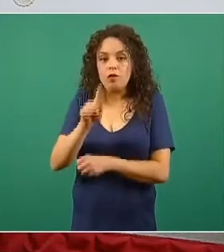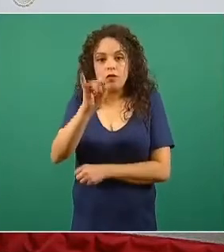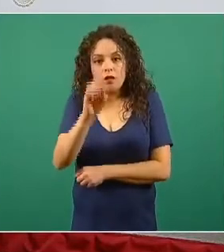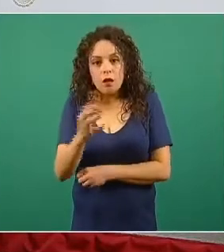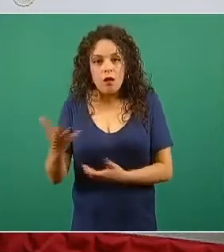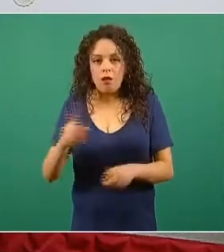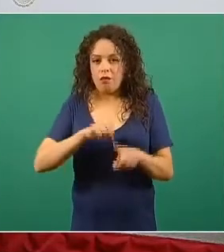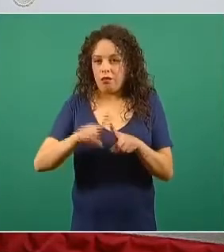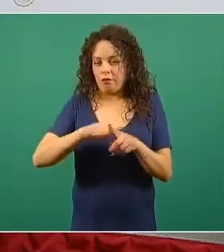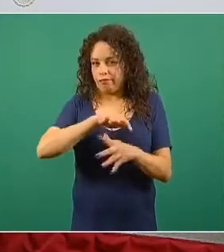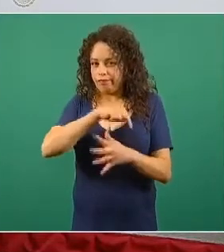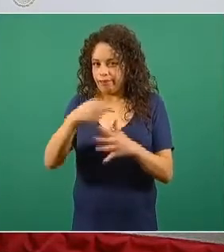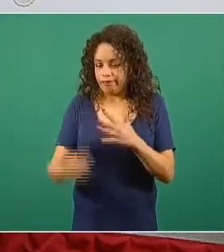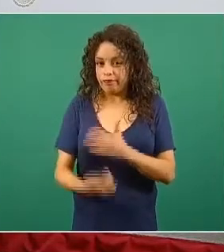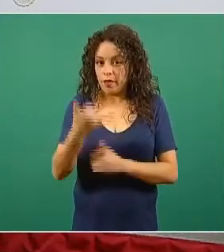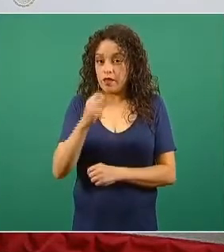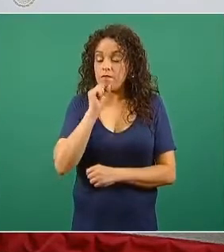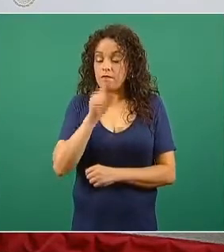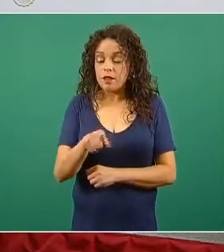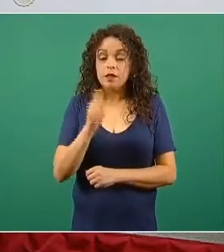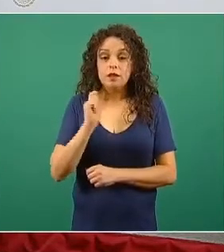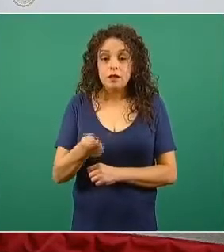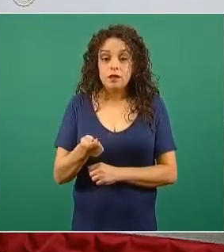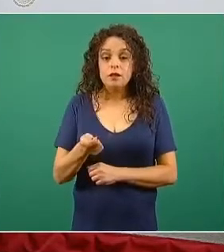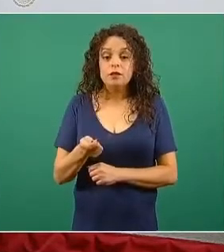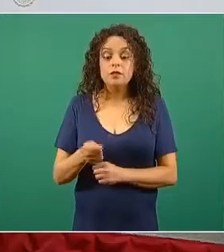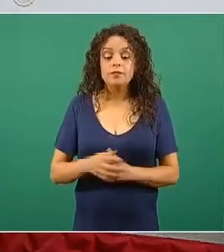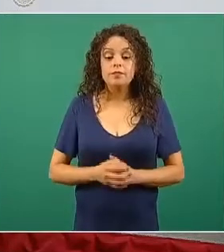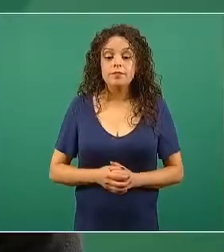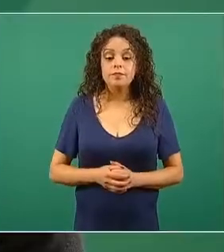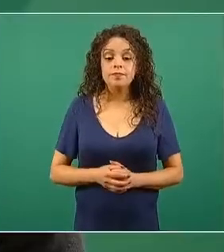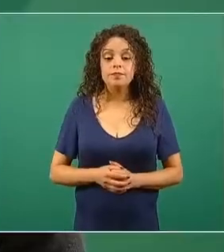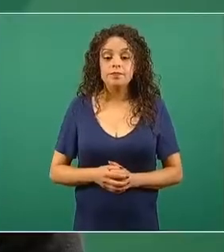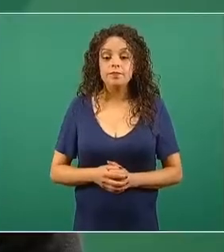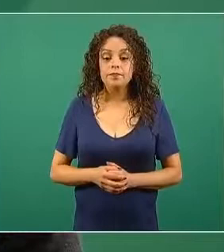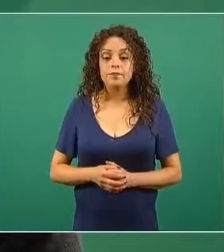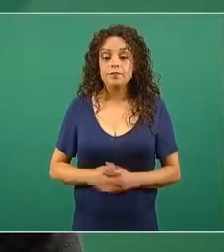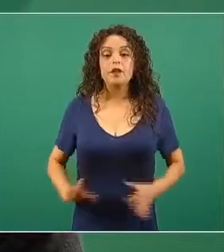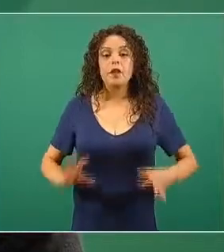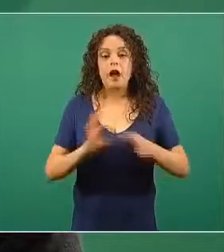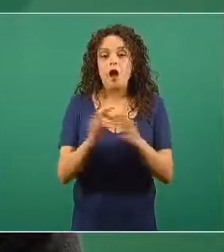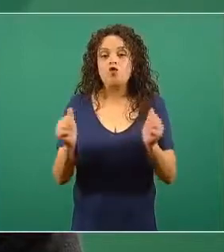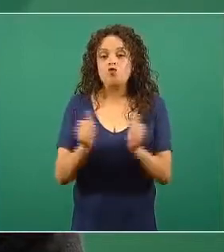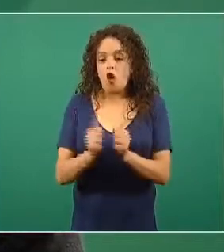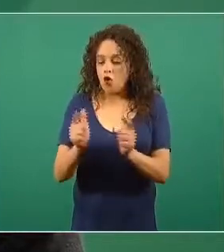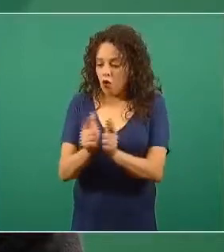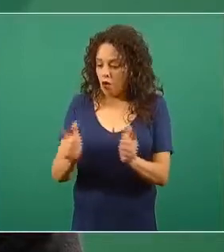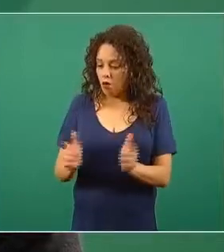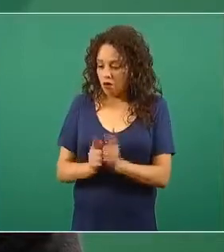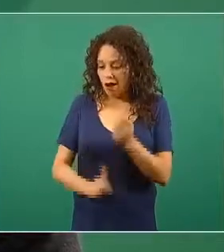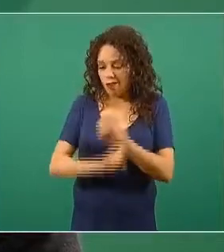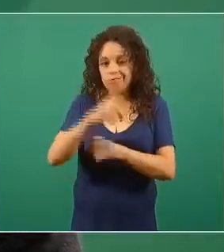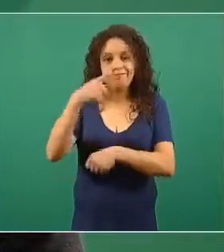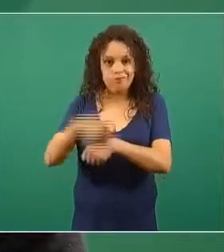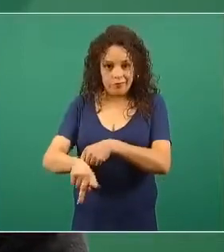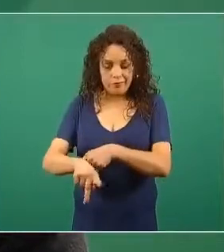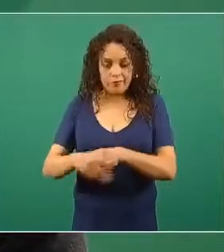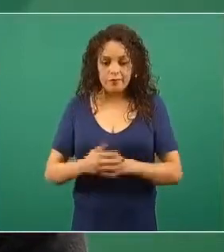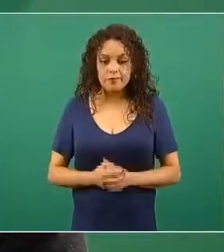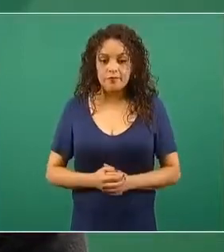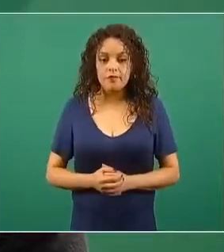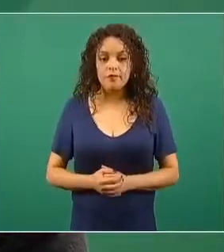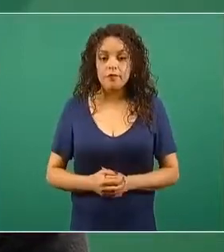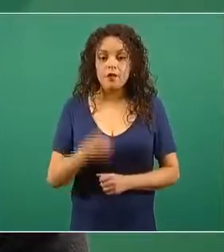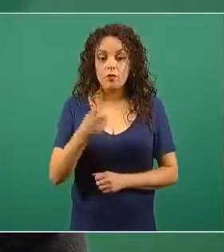tienen lógicamente representados todos los grupos de riesgo. Pero entonces se tiene que marcar en un momento